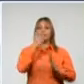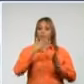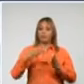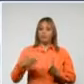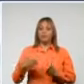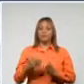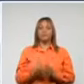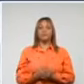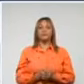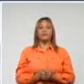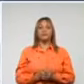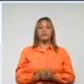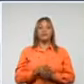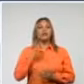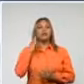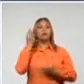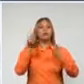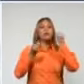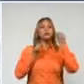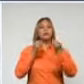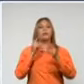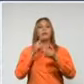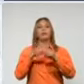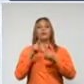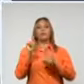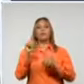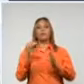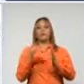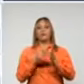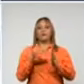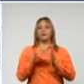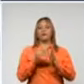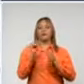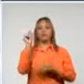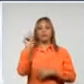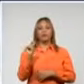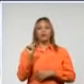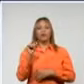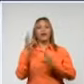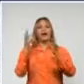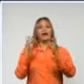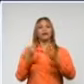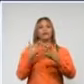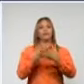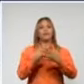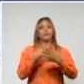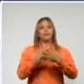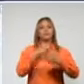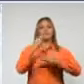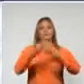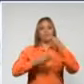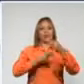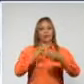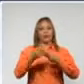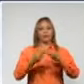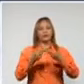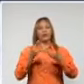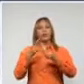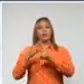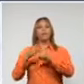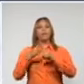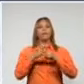lo analizan por 1 millón de habitantes, al número de muestras que se han realizado por